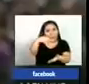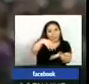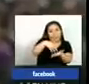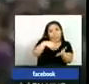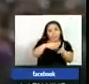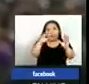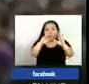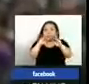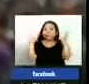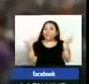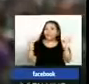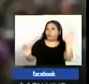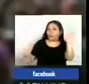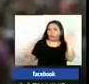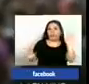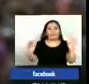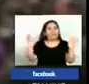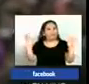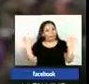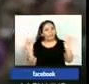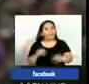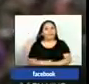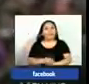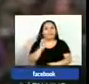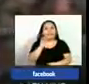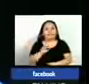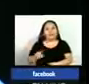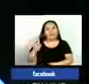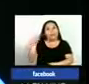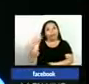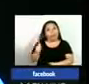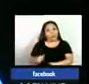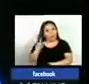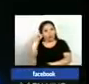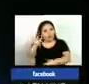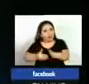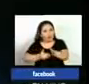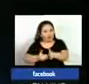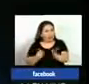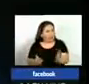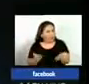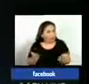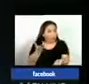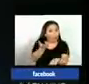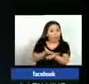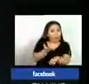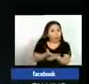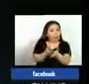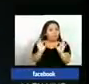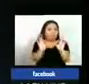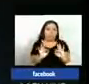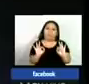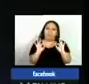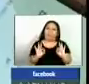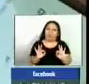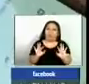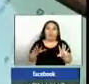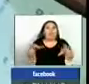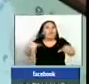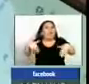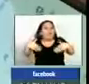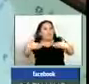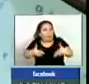los cuales iniciarán el próximo 1 de agosto. La propuesta es que la mayoría de actividades se realicen